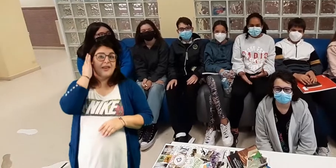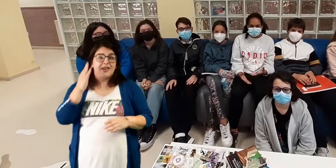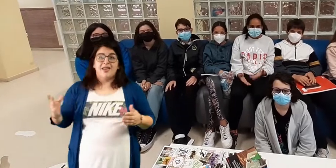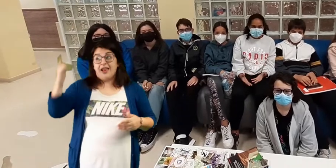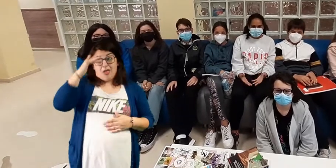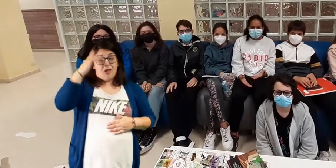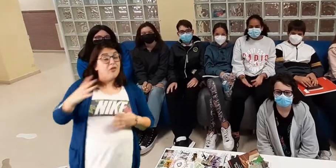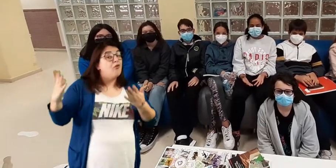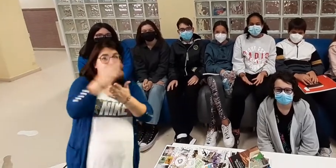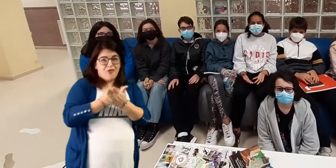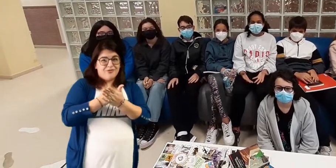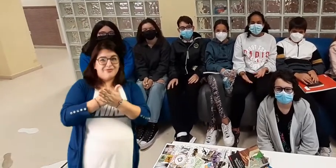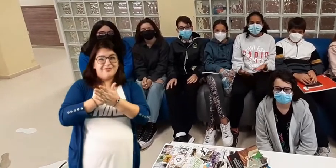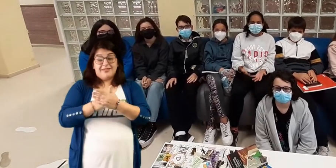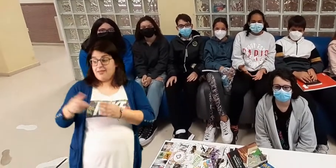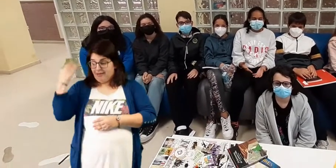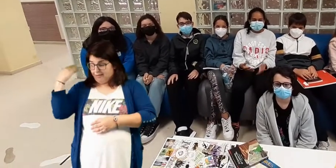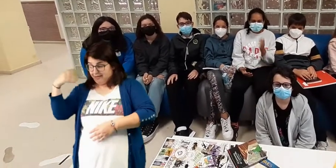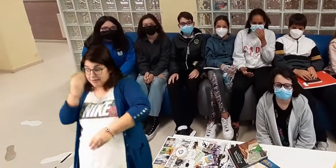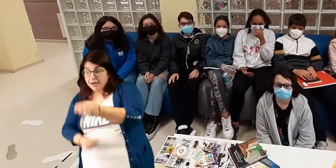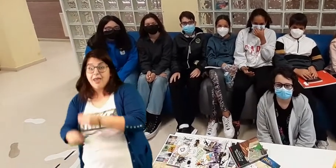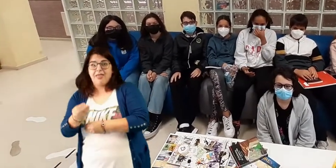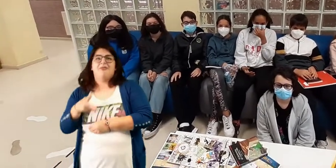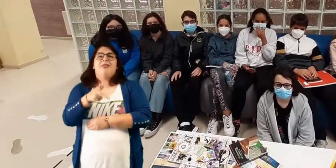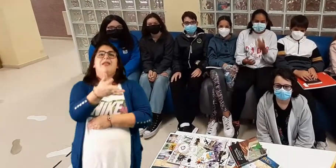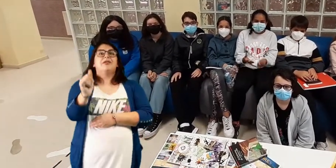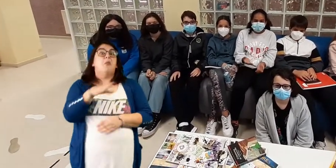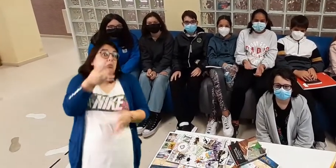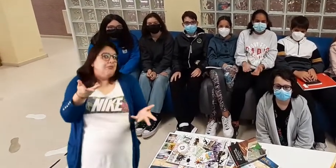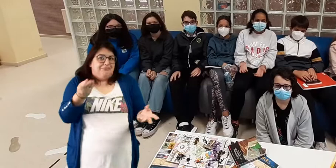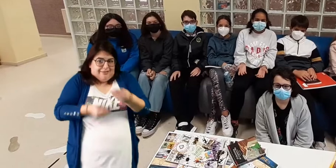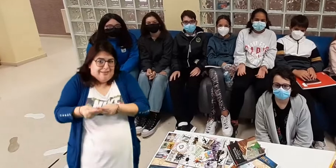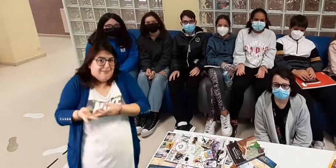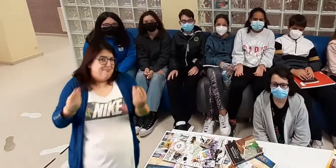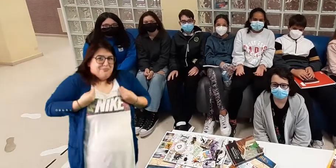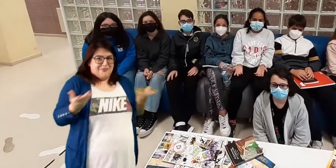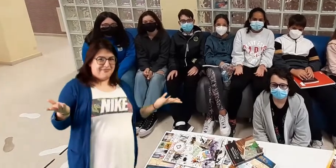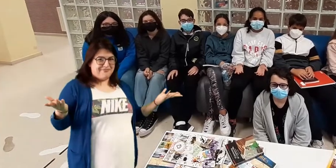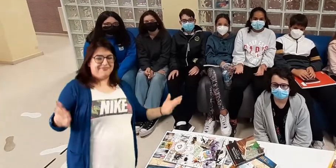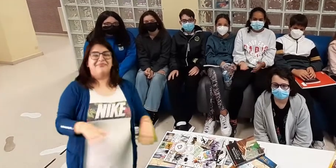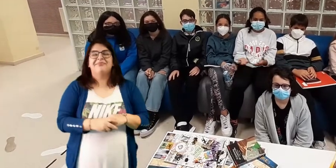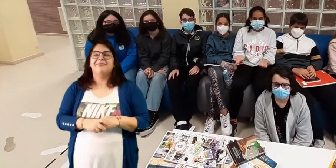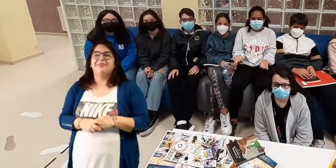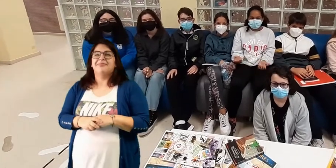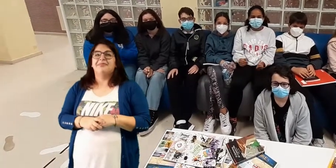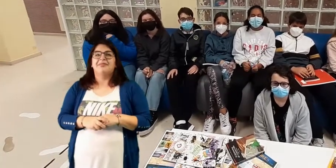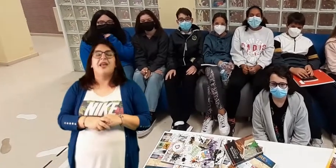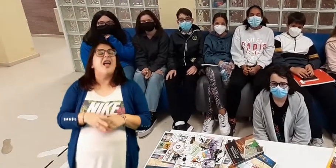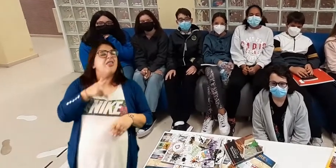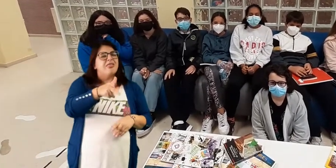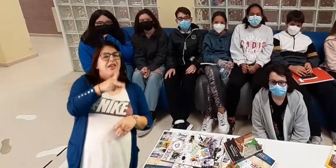Todos os nenos, nenas e adolescentes temos dereitos desde que nacemos e témolos polo simple feito de nacer, de estar